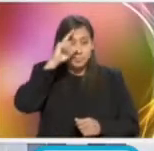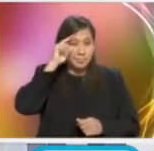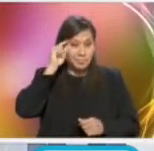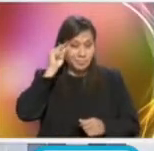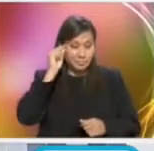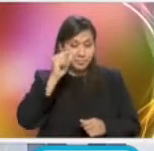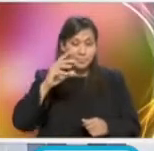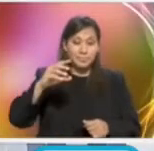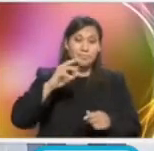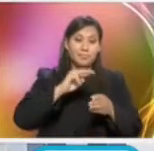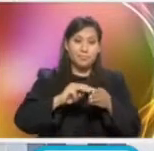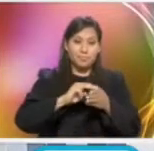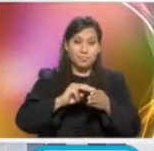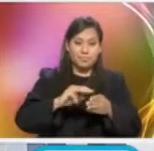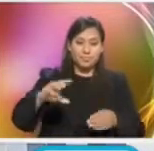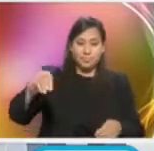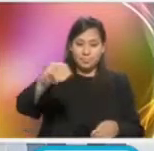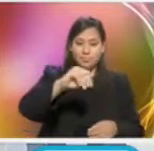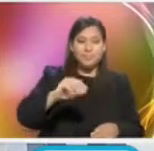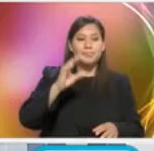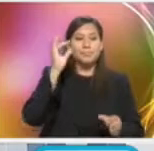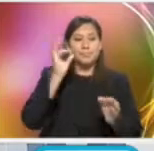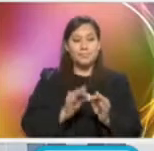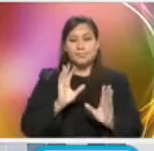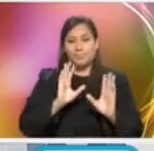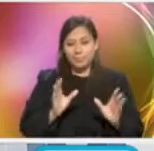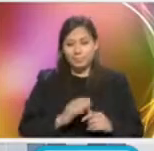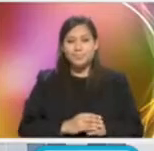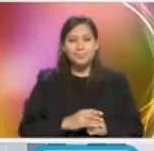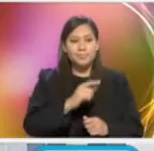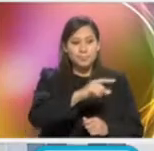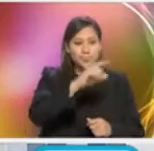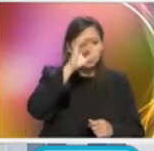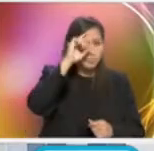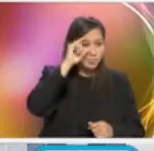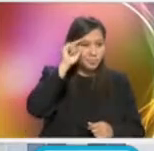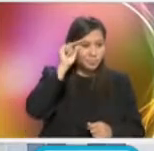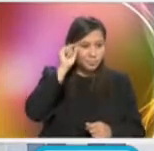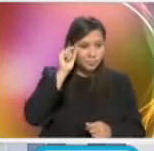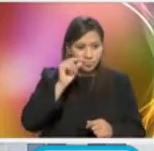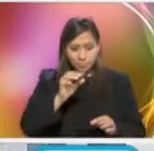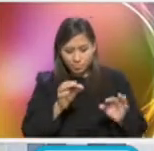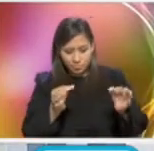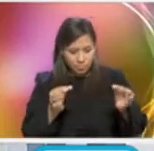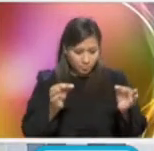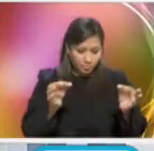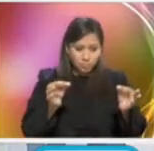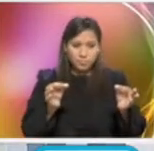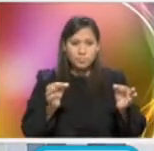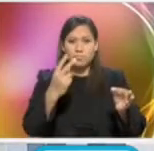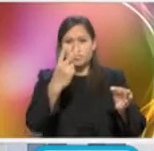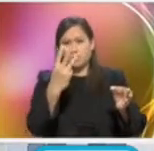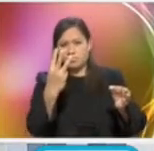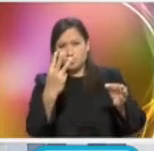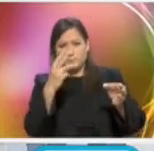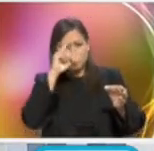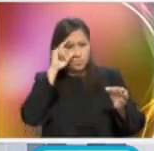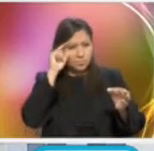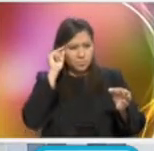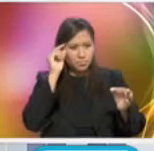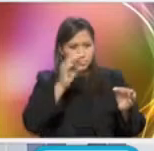pasote y quedamos listos. Ahí está la hojita de pasote. Muy bien. Ponerle, serán 2 o 3